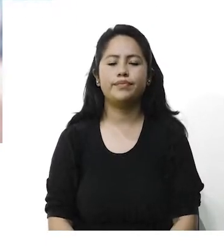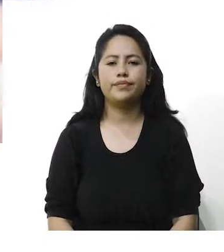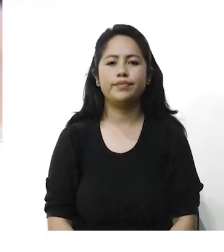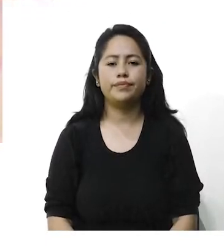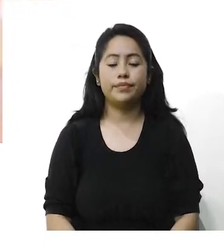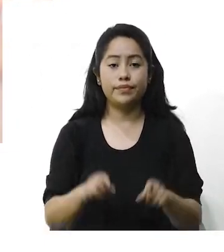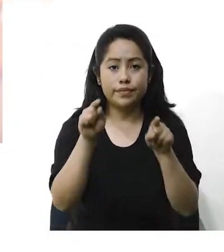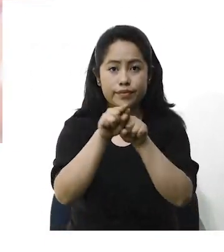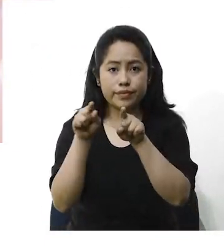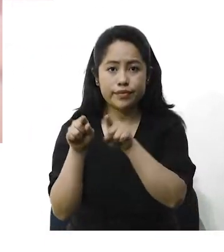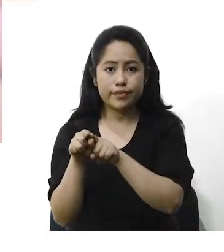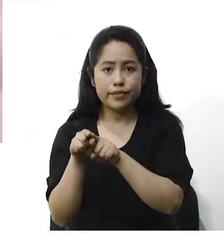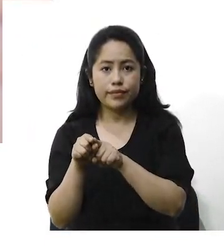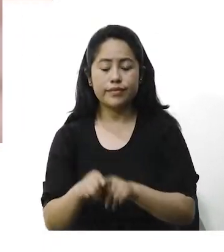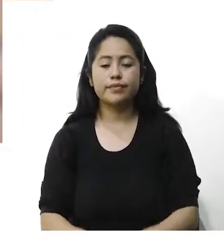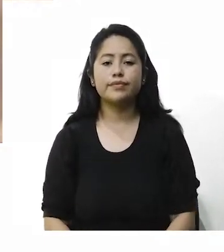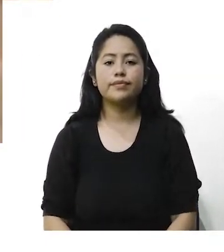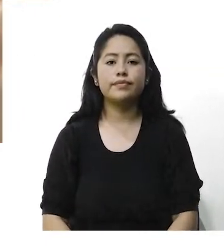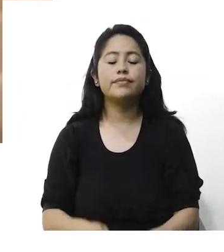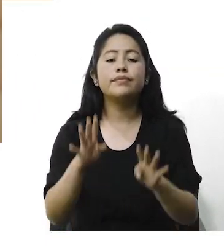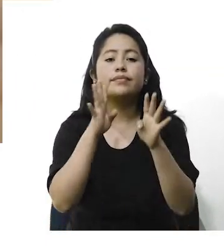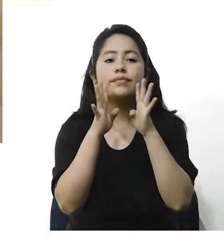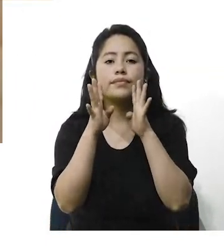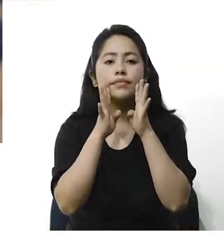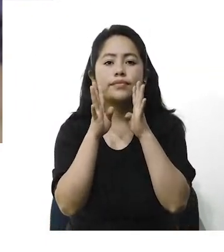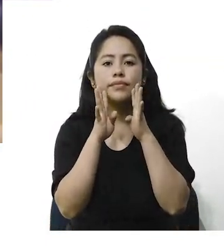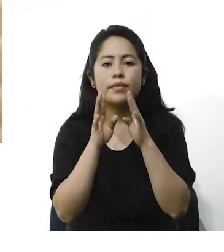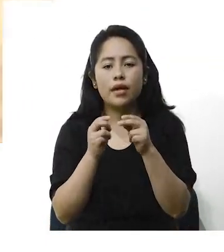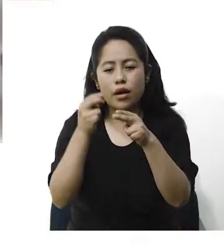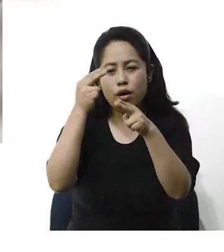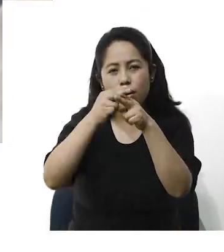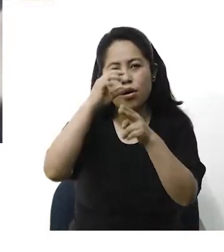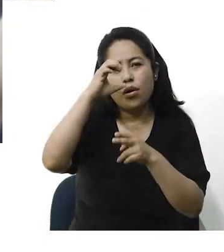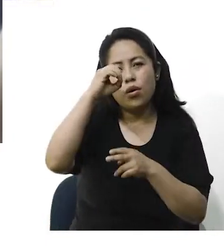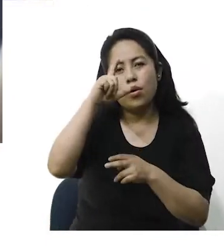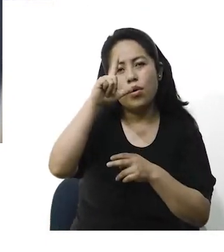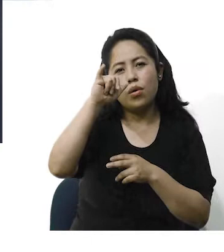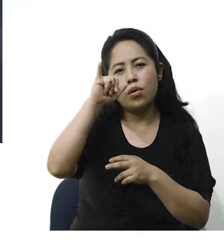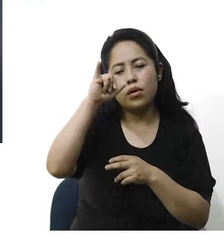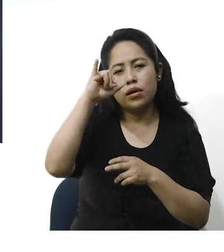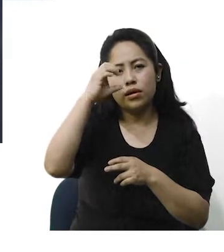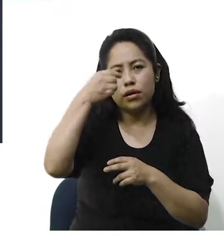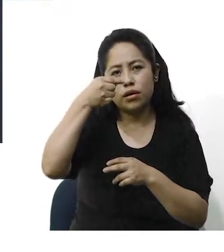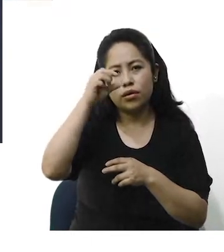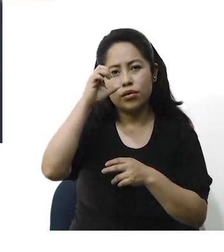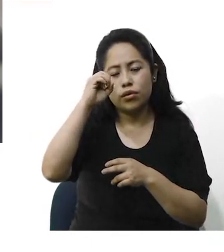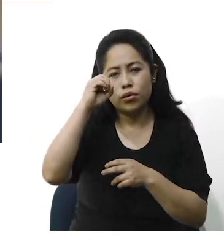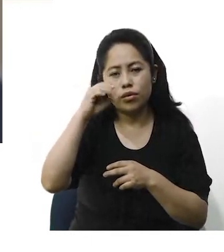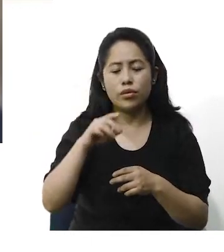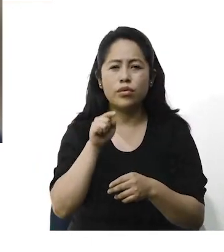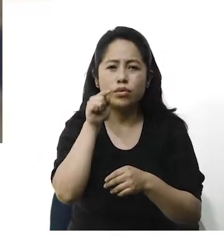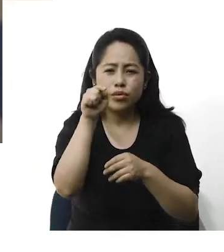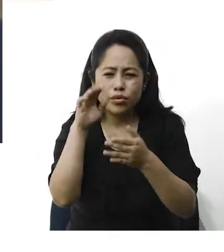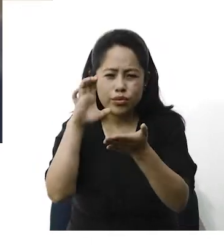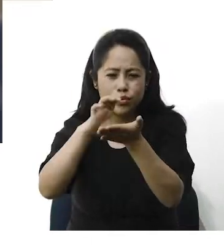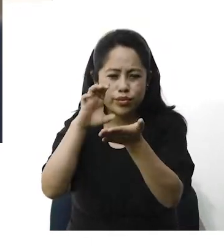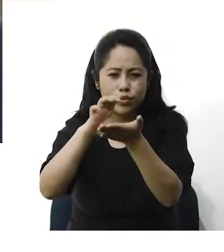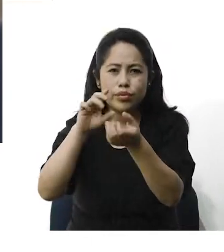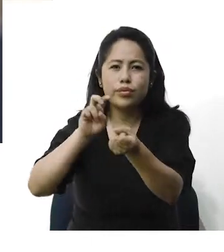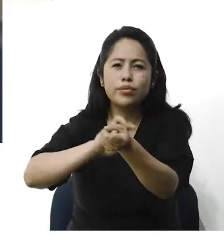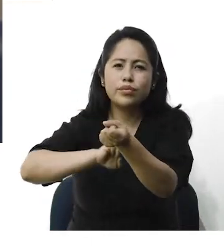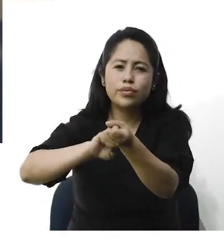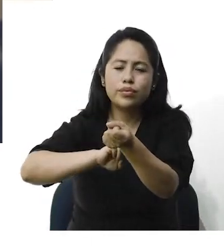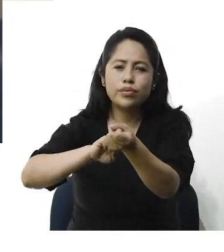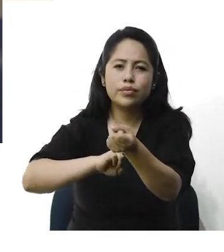También les hablaré de los oligodendrocitos. Los oligodendrocitos son células que